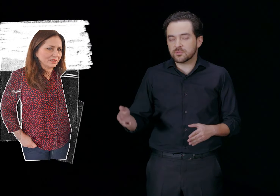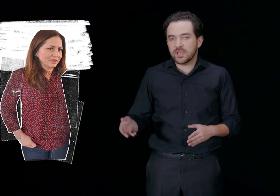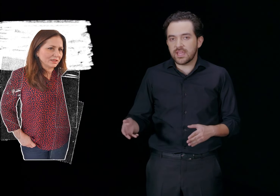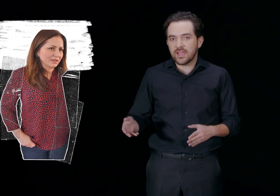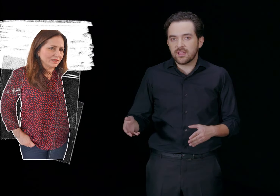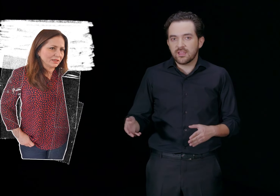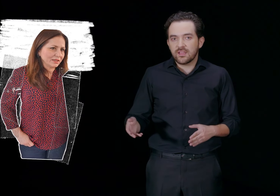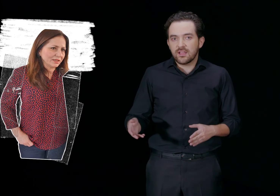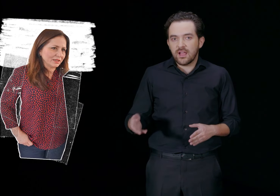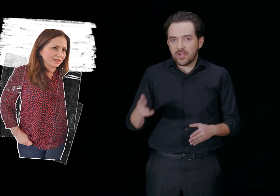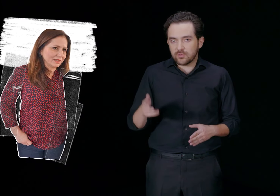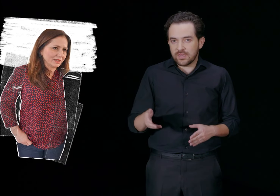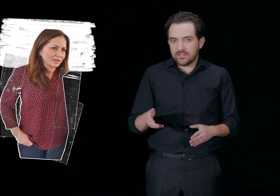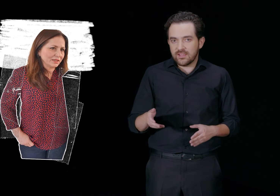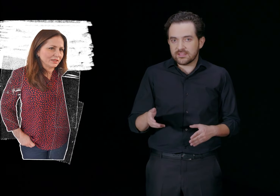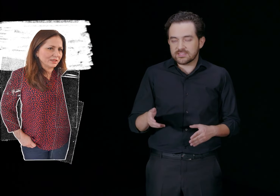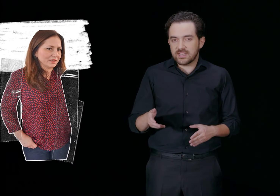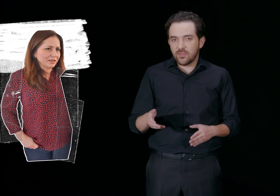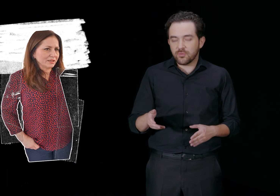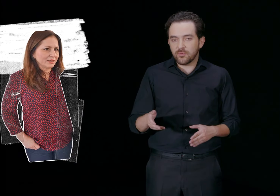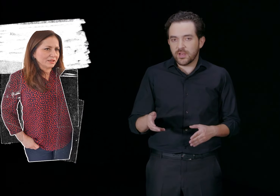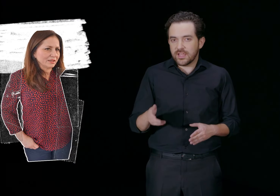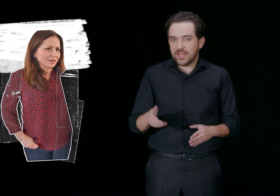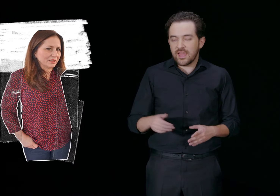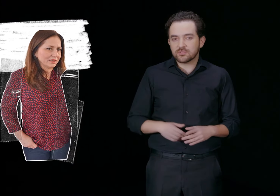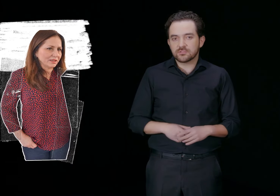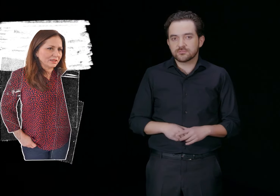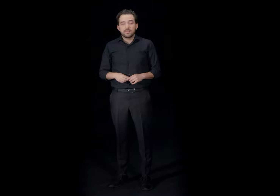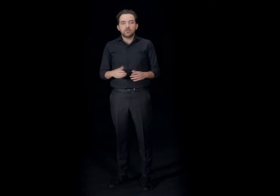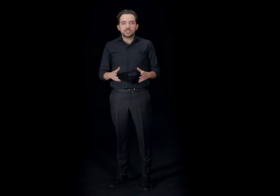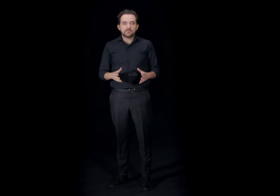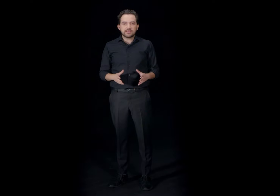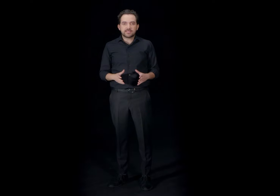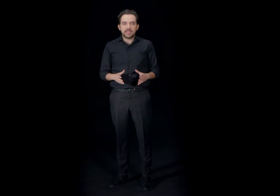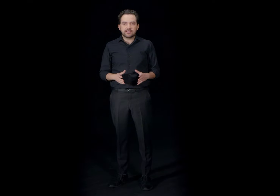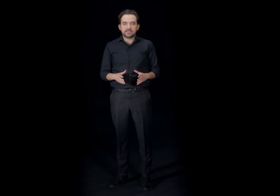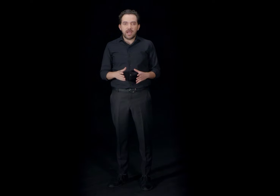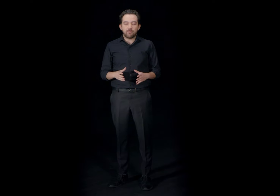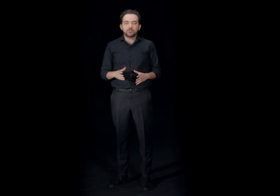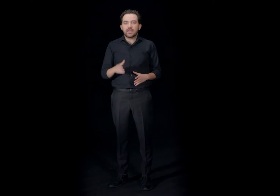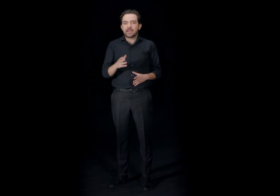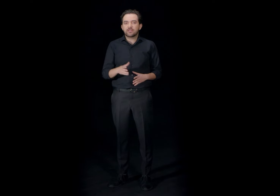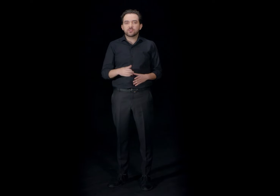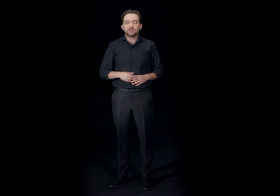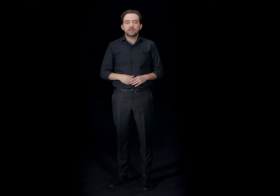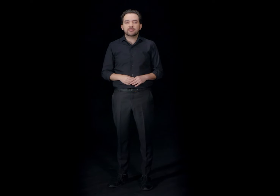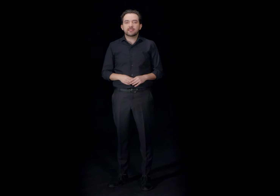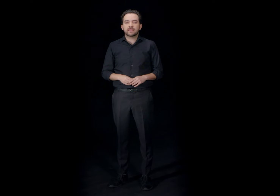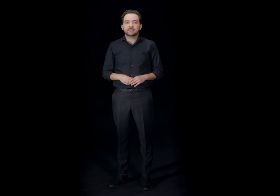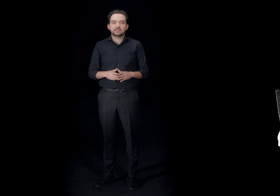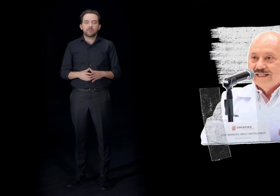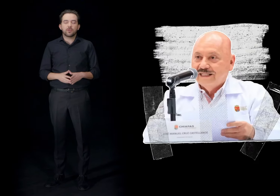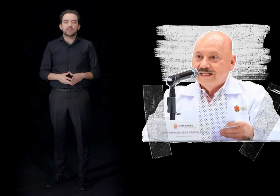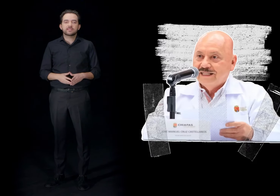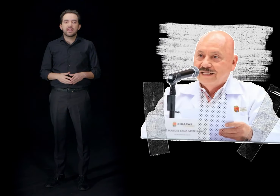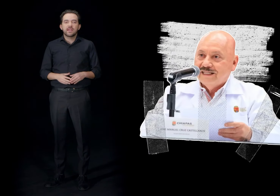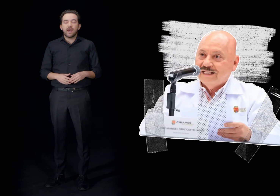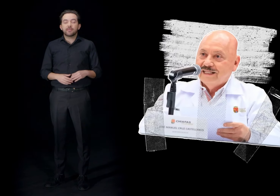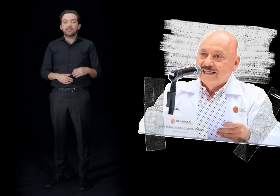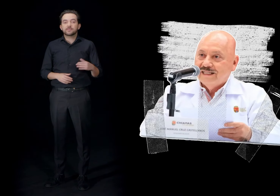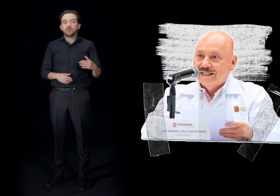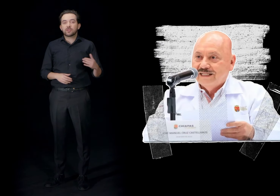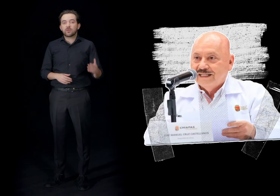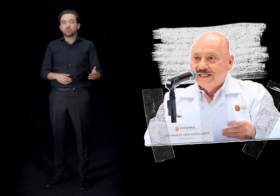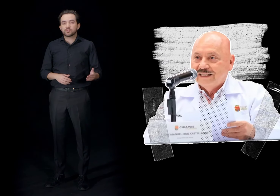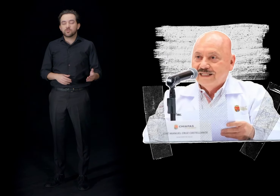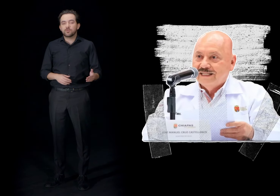administración tributaria, actual candidata al Senado por Morena y aliados. Denuncias más recientes apuntan a que en 2023 este morenista